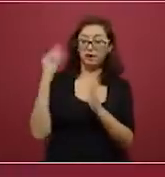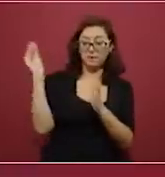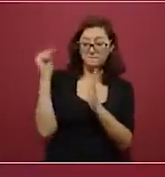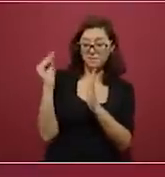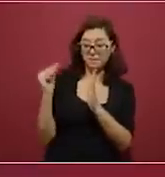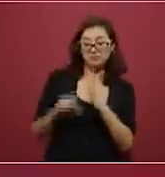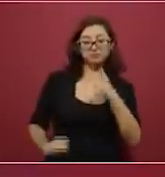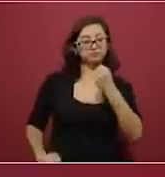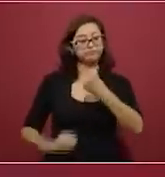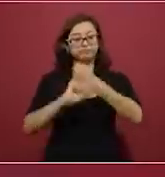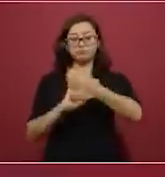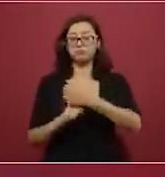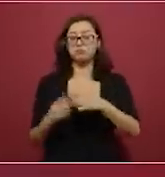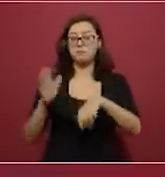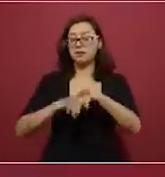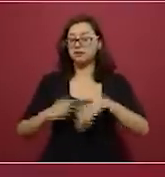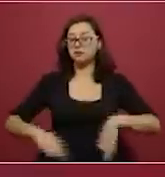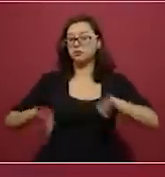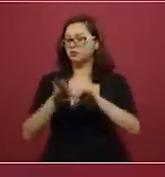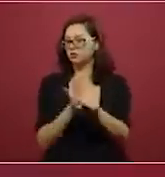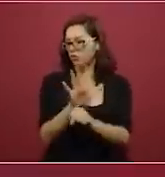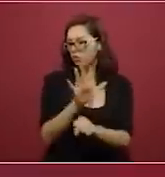estriba en